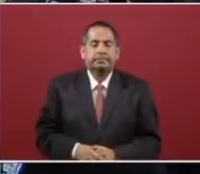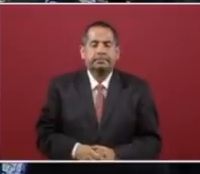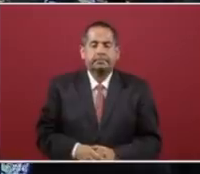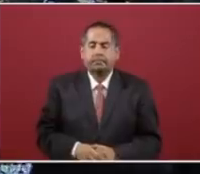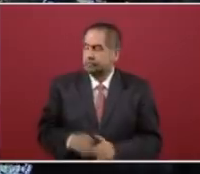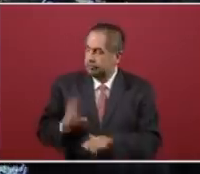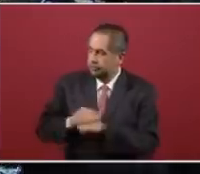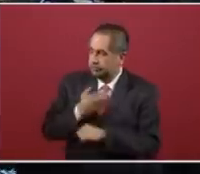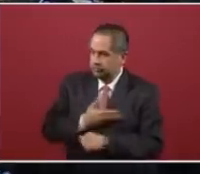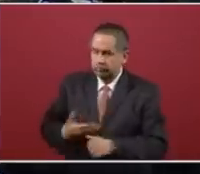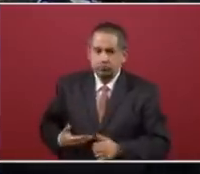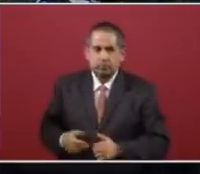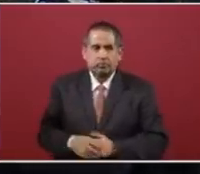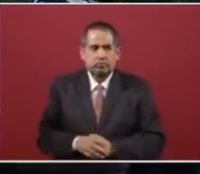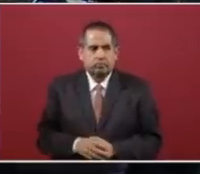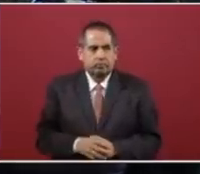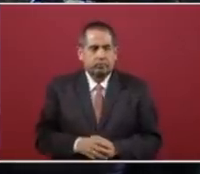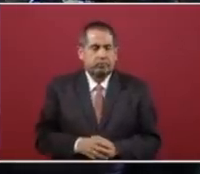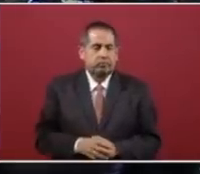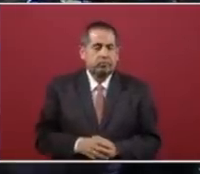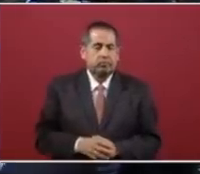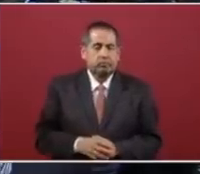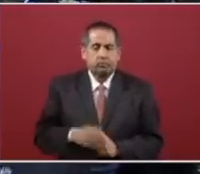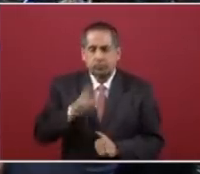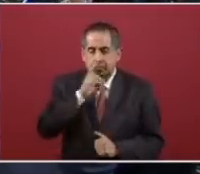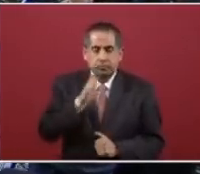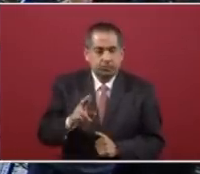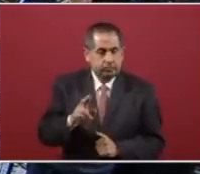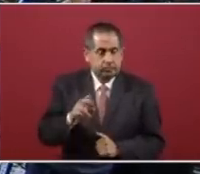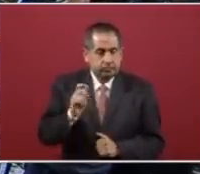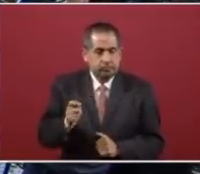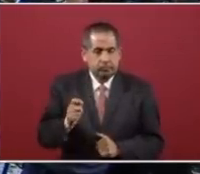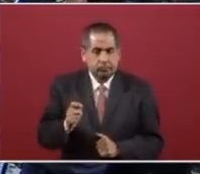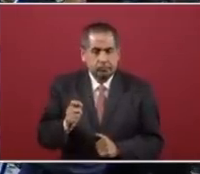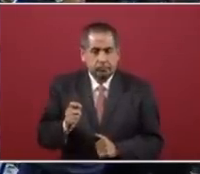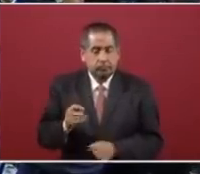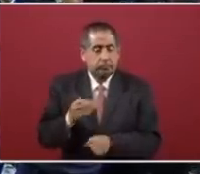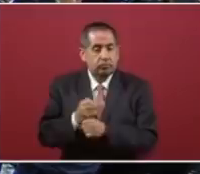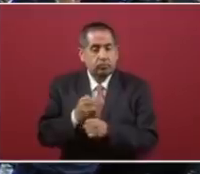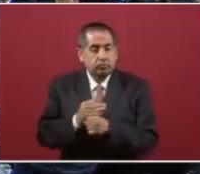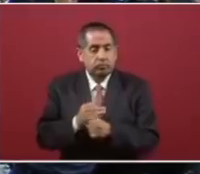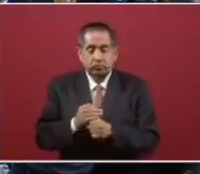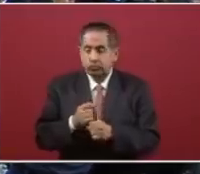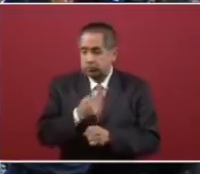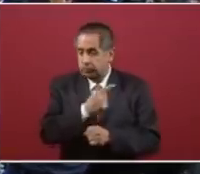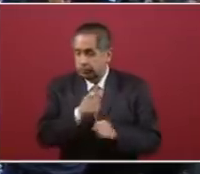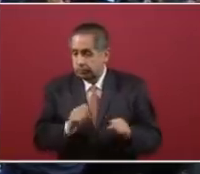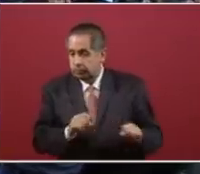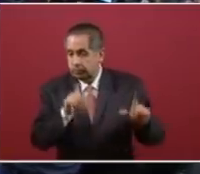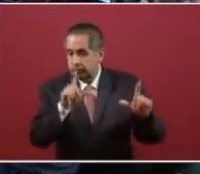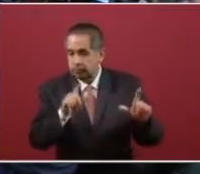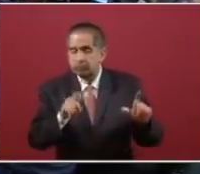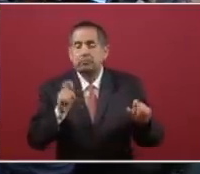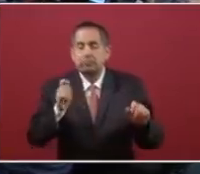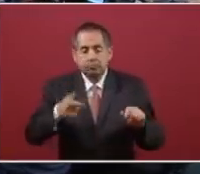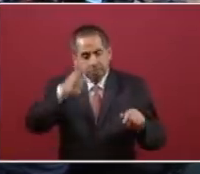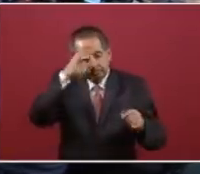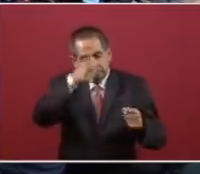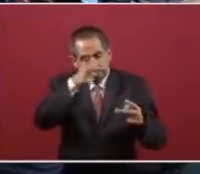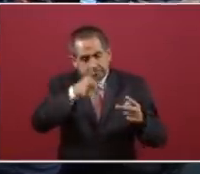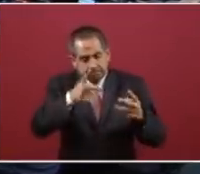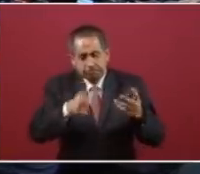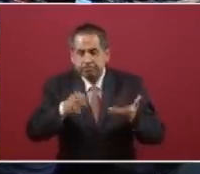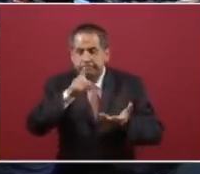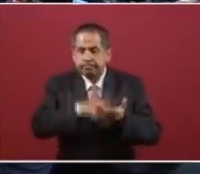con su buena presencia la respuesta es lo que estamos presentando aquí son las empresas que estuvieron